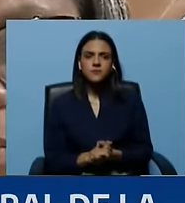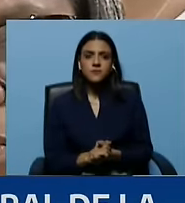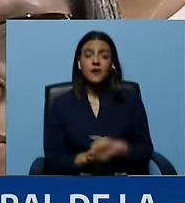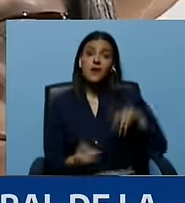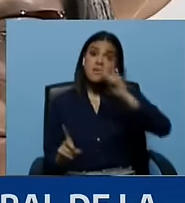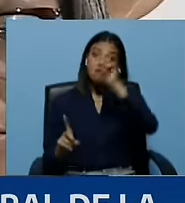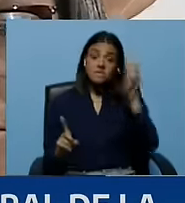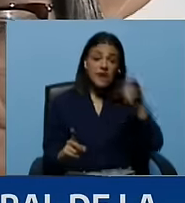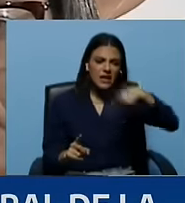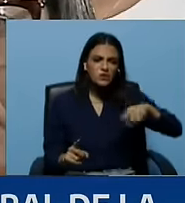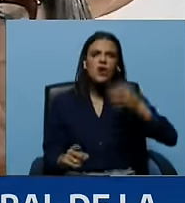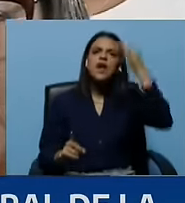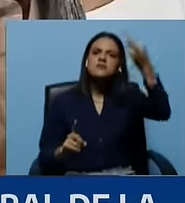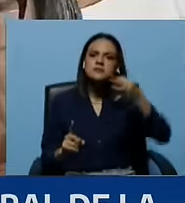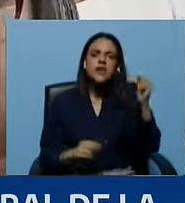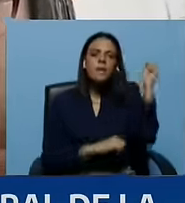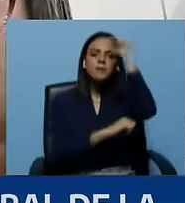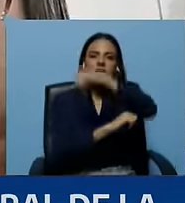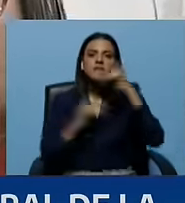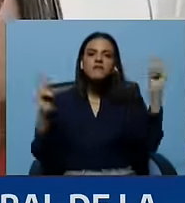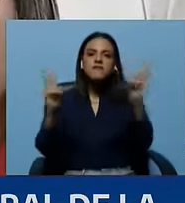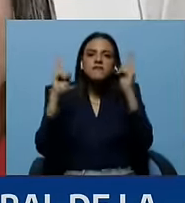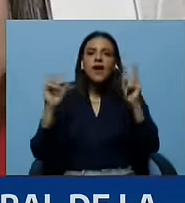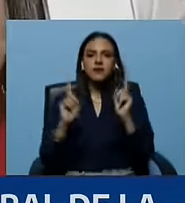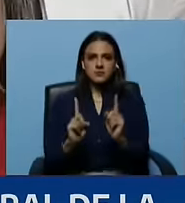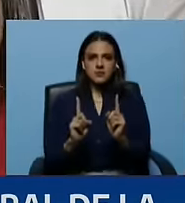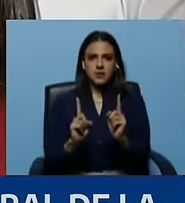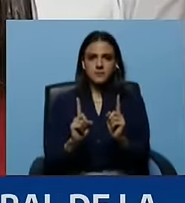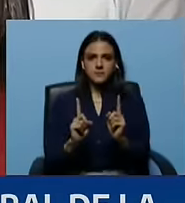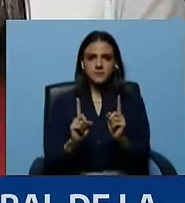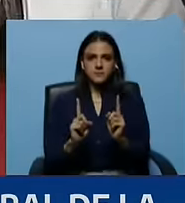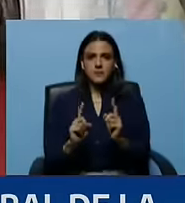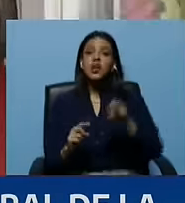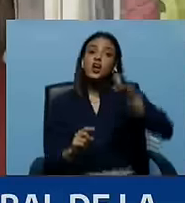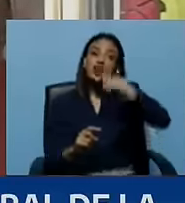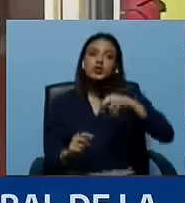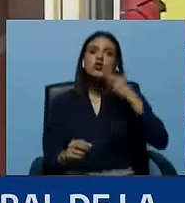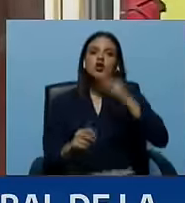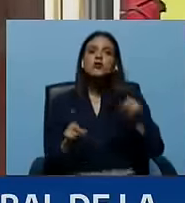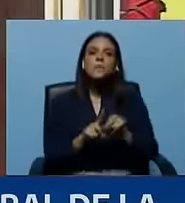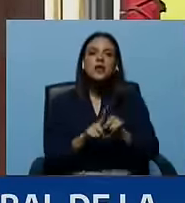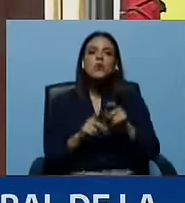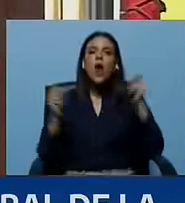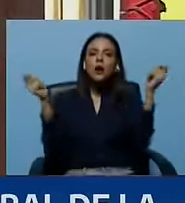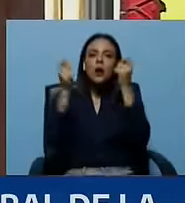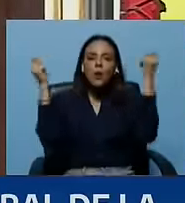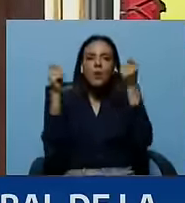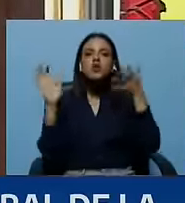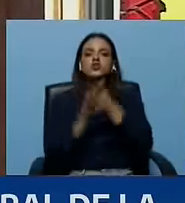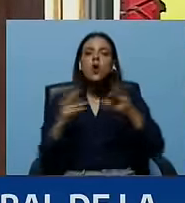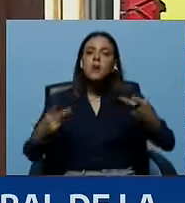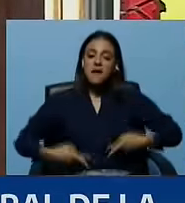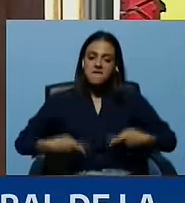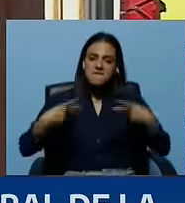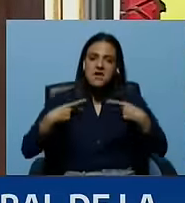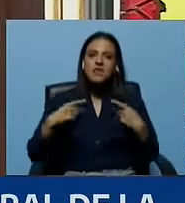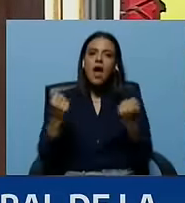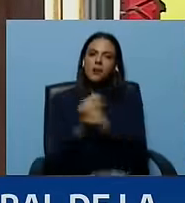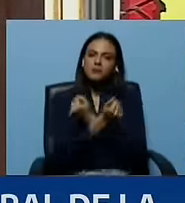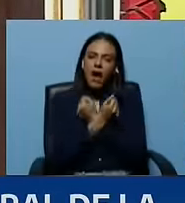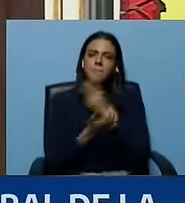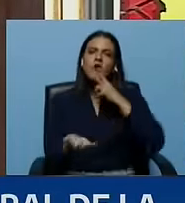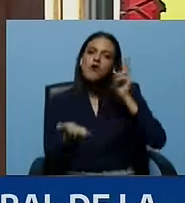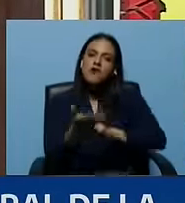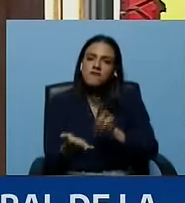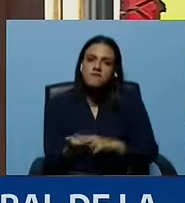Venezuela siempre vence, dice nuestra consigna. Nuestras consignas son de la vida, del amor, de la verdad. Y